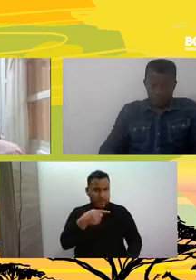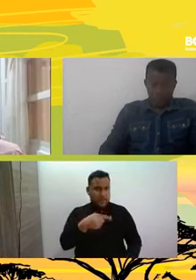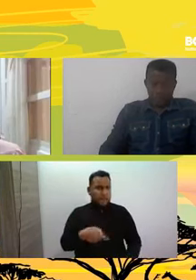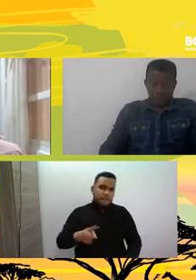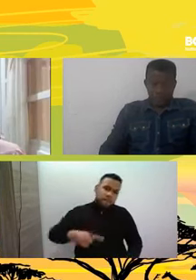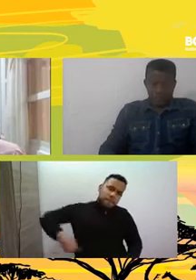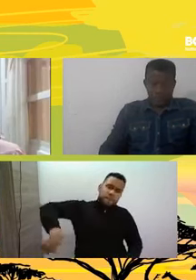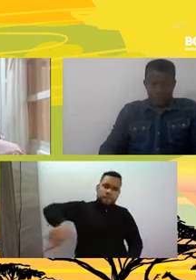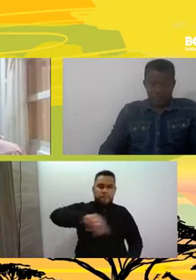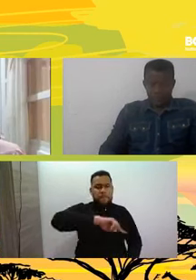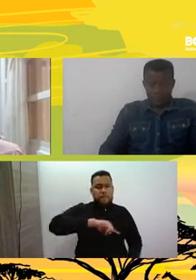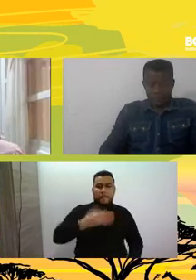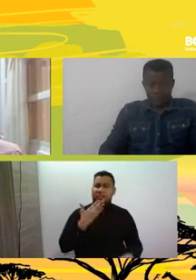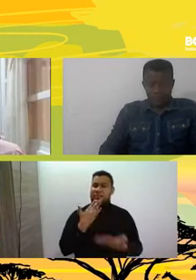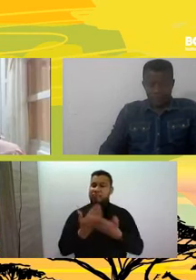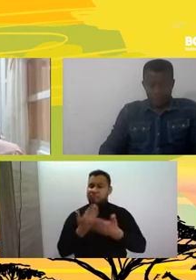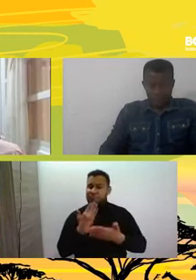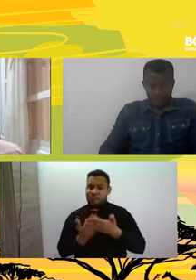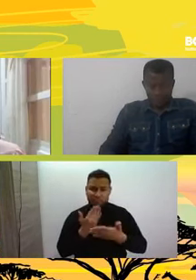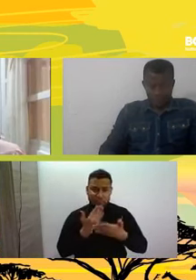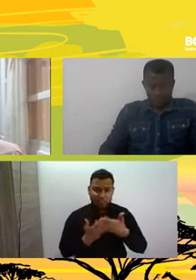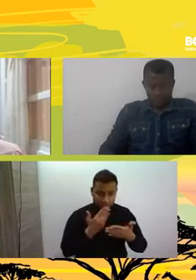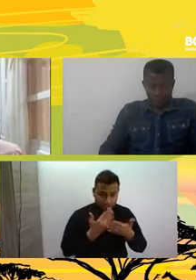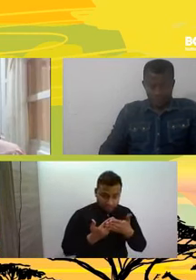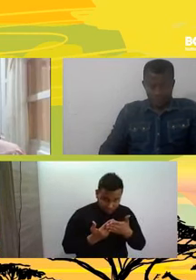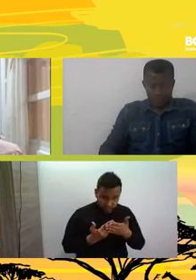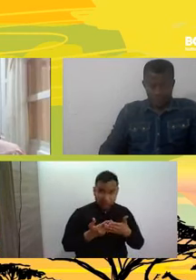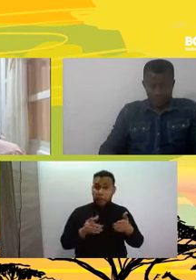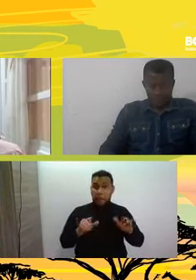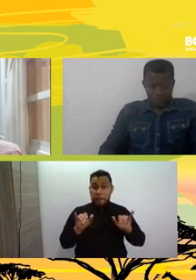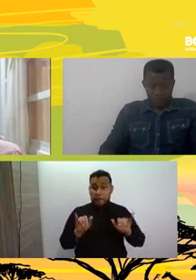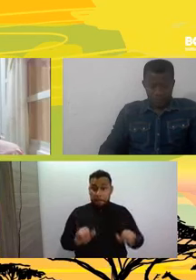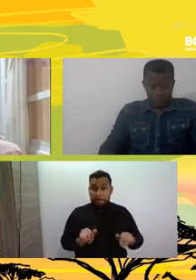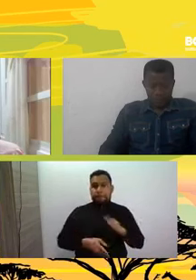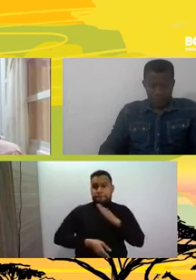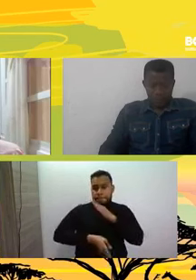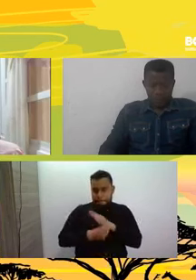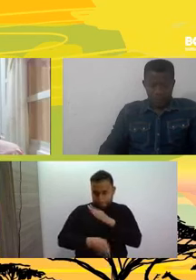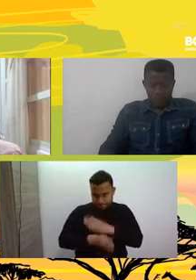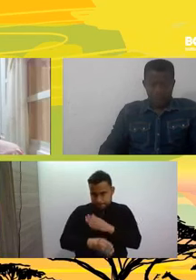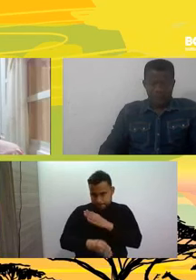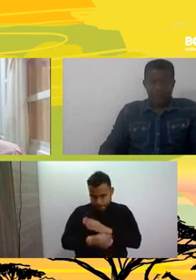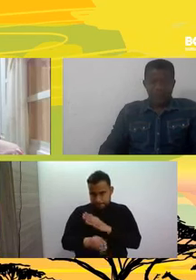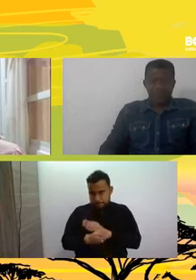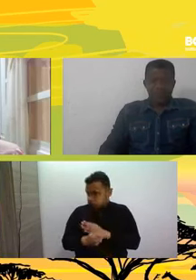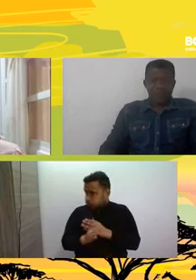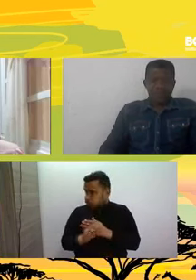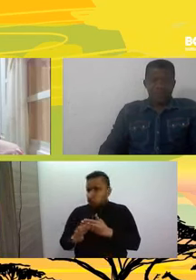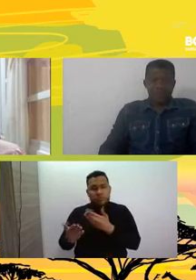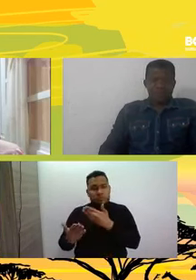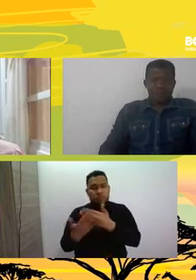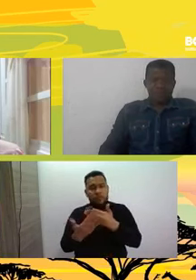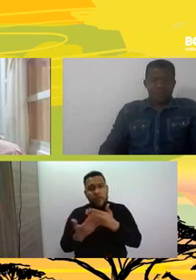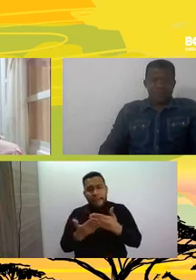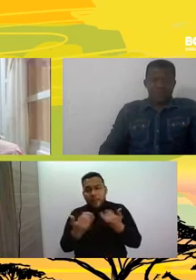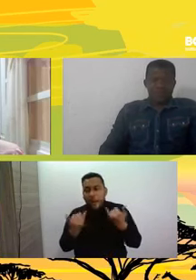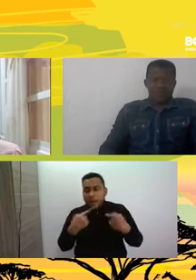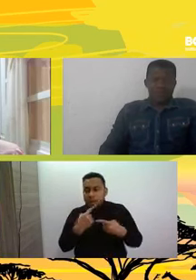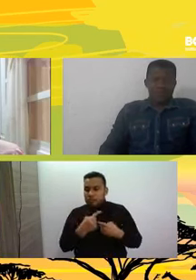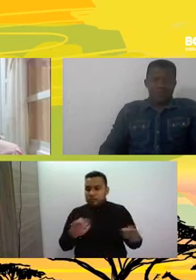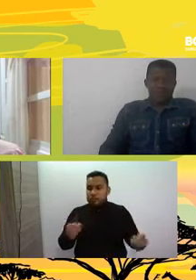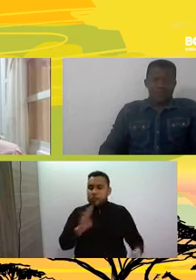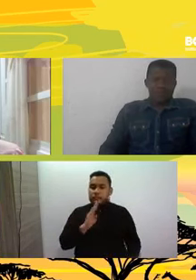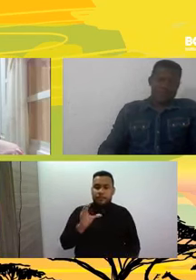ustedes, darles las gracias. Ahí quedamos, seguimos porque vienen unos avisos de